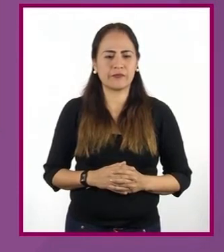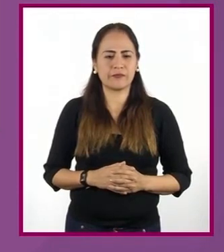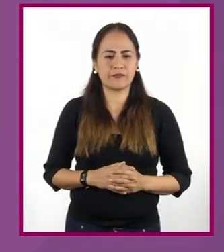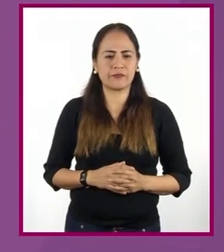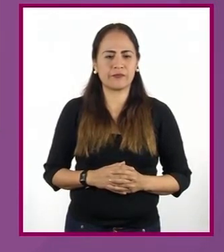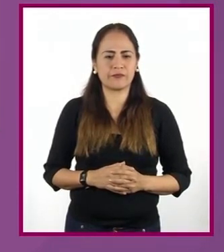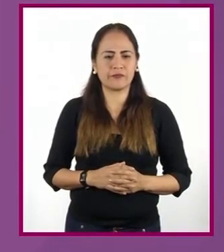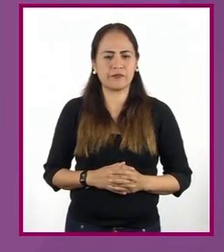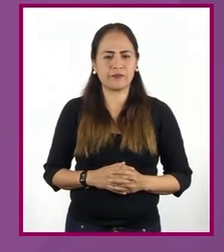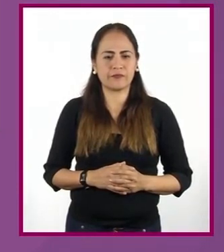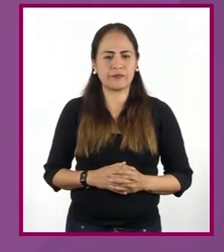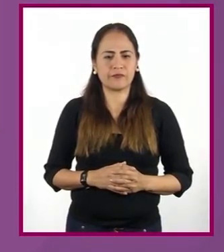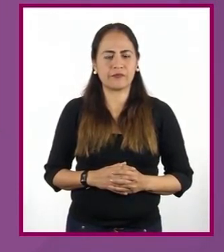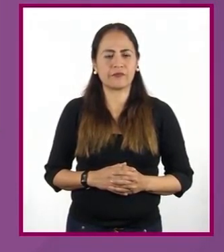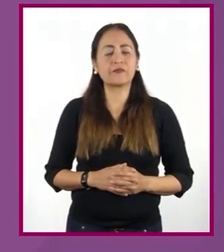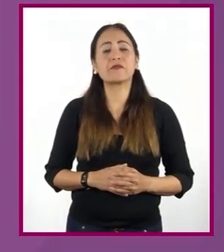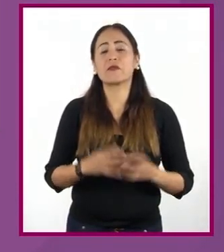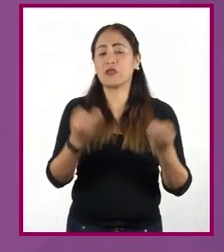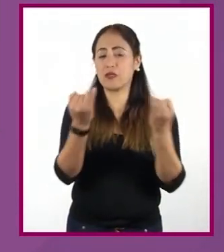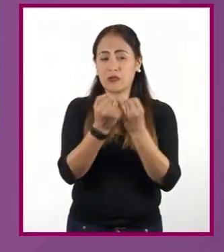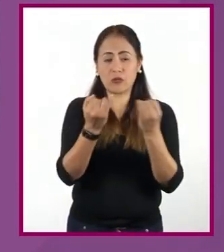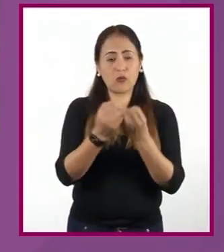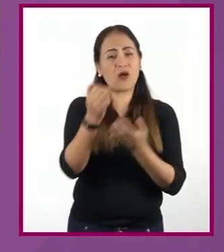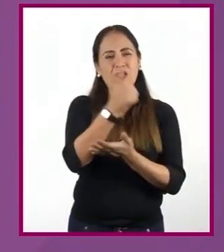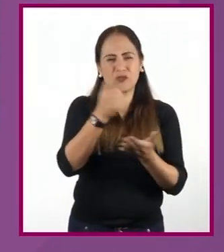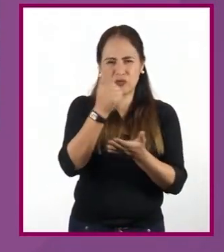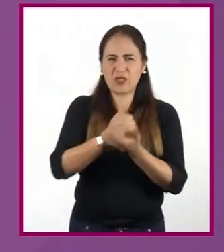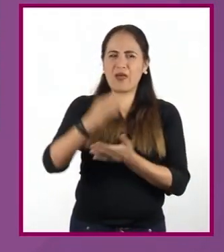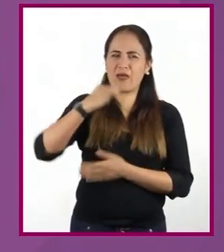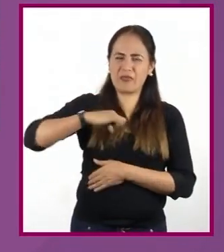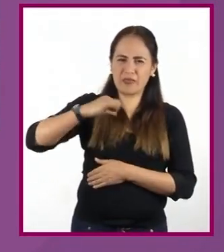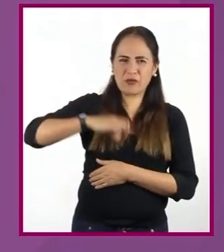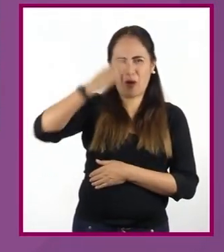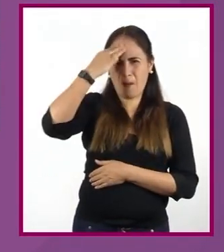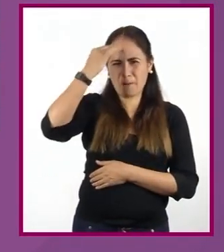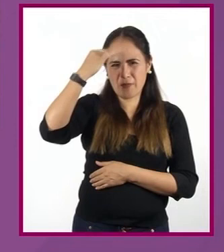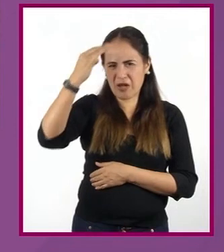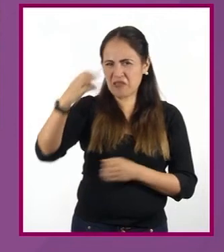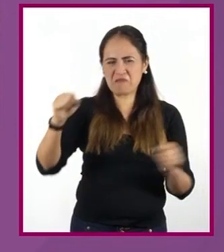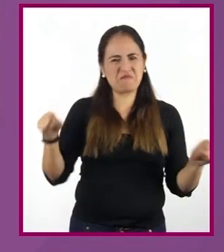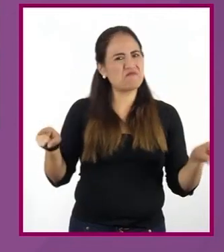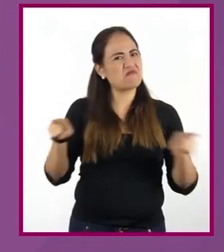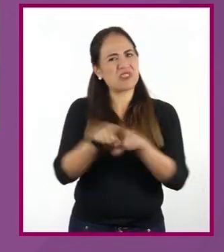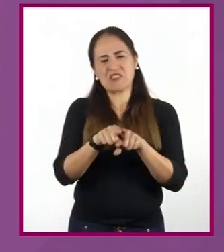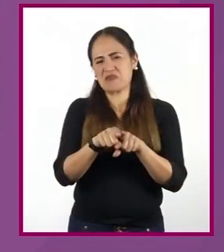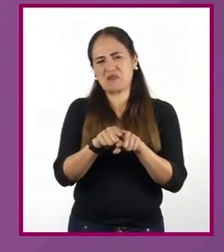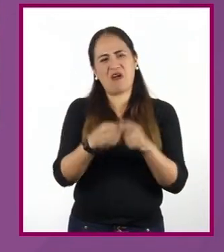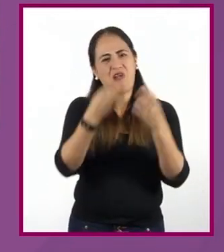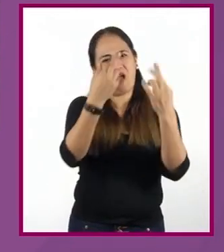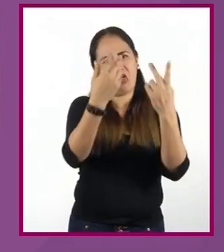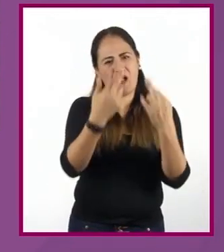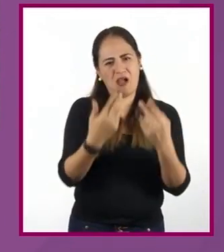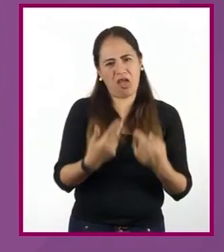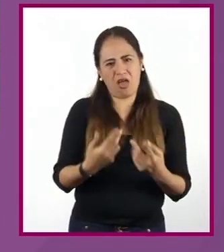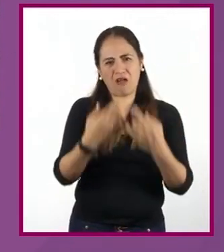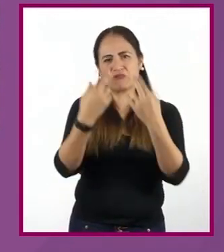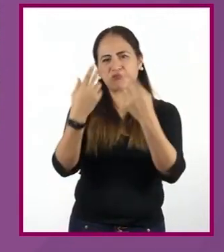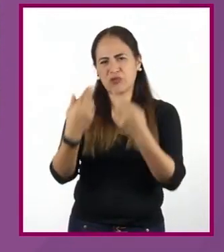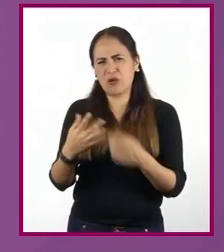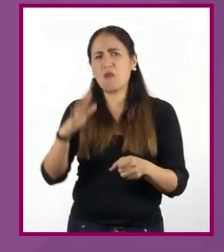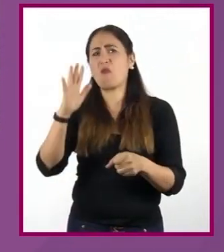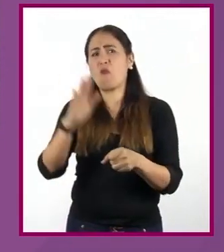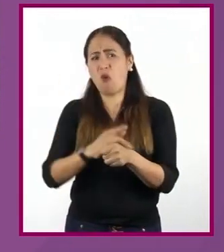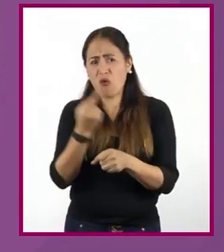Como sucedió con tantas otras antiguas ciudades mayas, la declinación y el colapso de este sitio se produjeron sin que se sepa